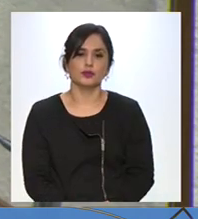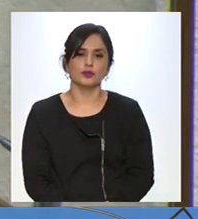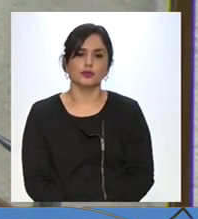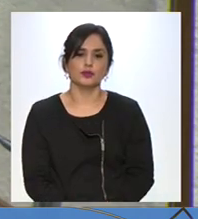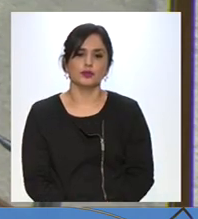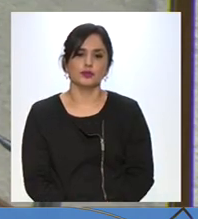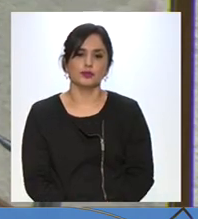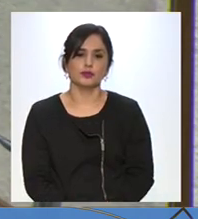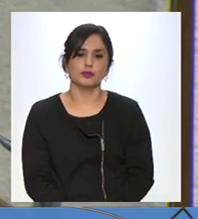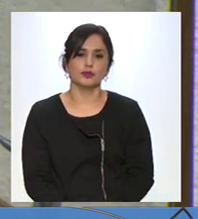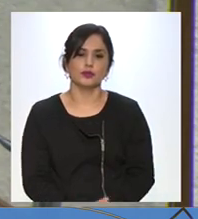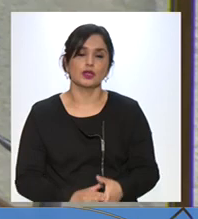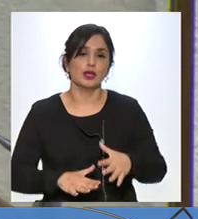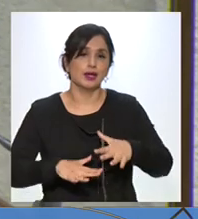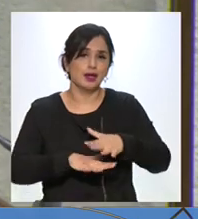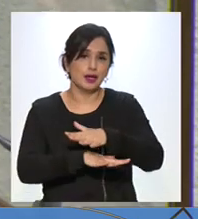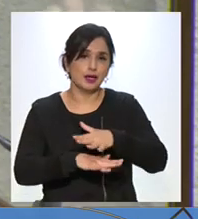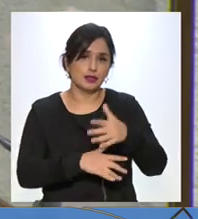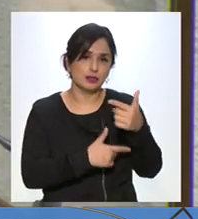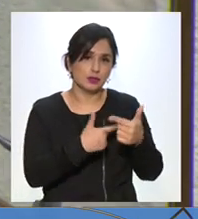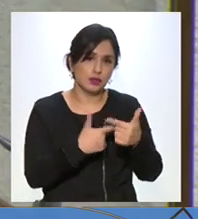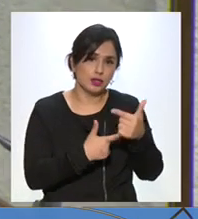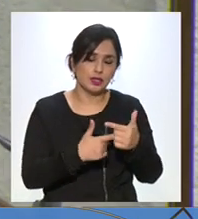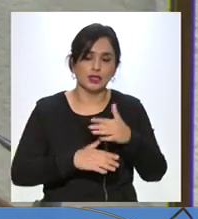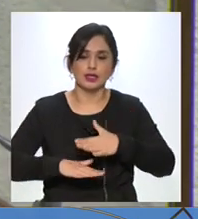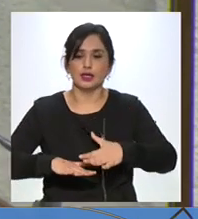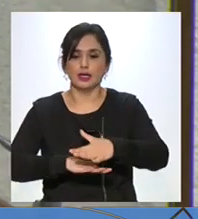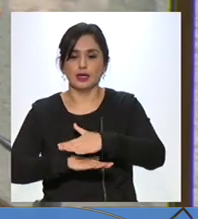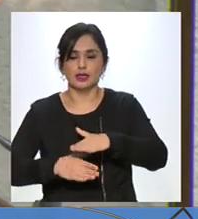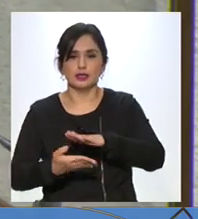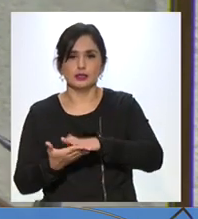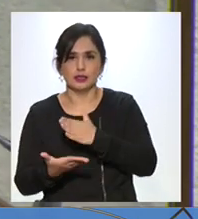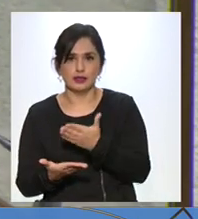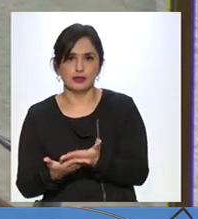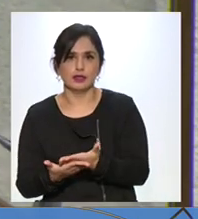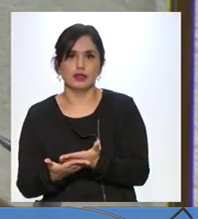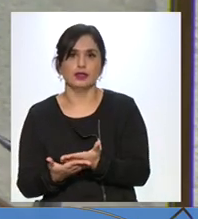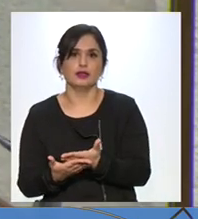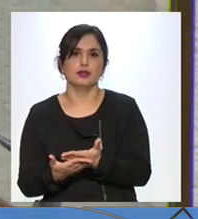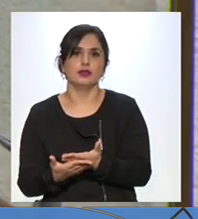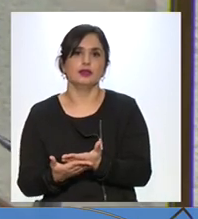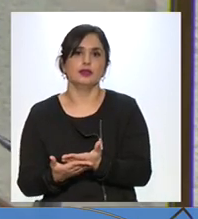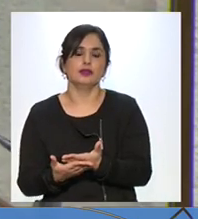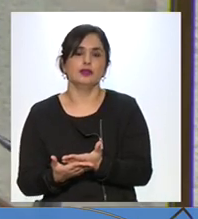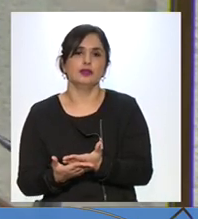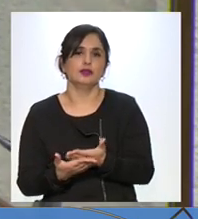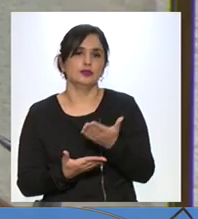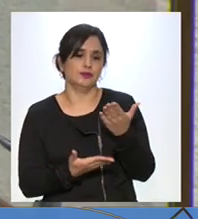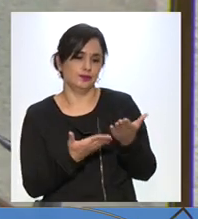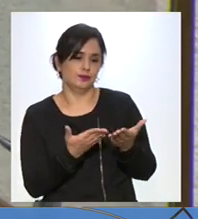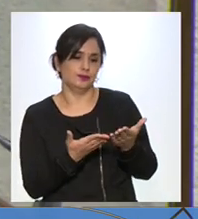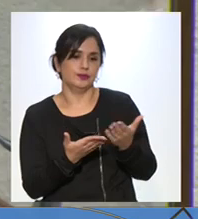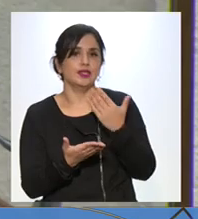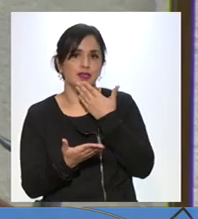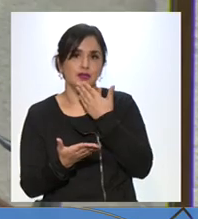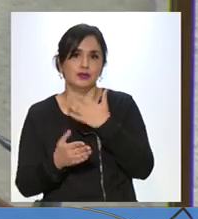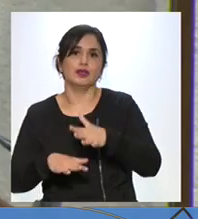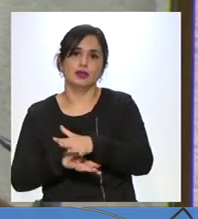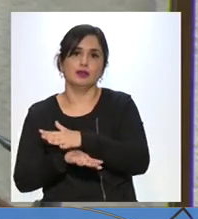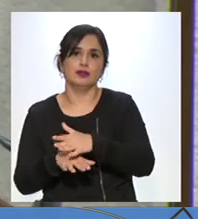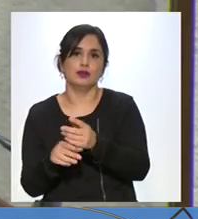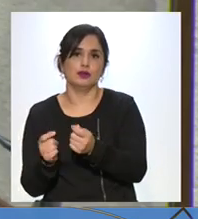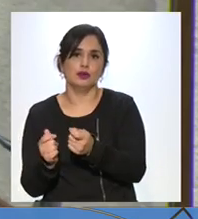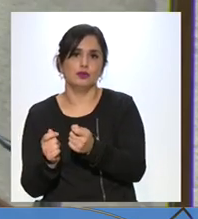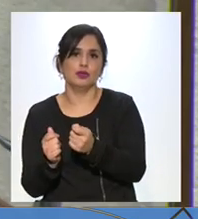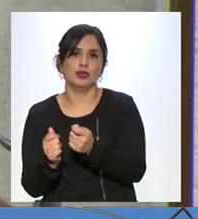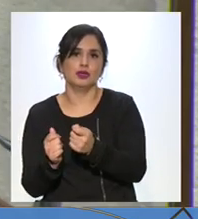manera la crisis política, luego la crisis sanitaria, que se transformó en una pandemia también económica,